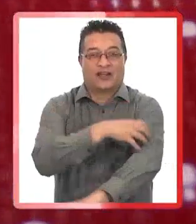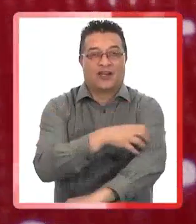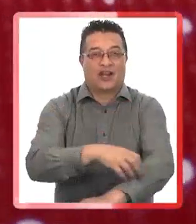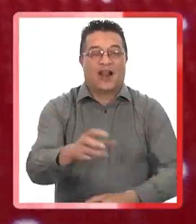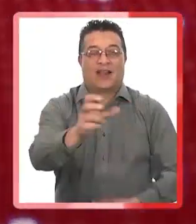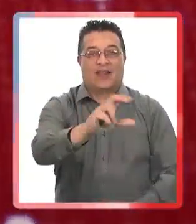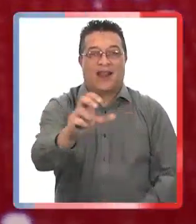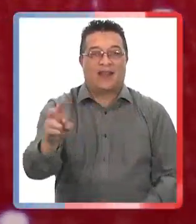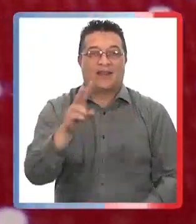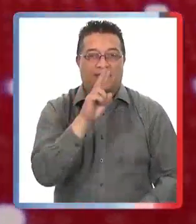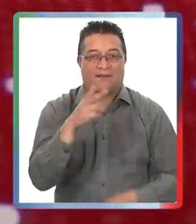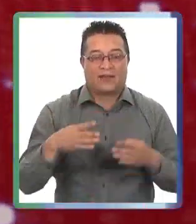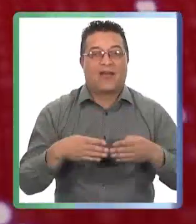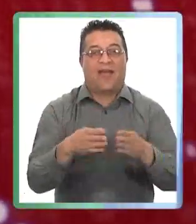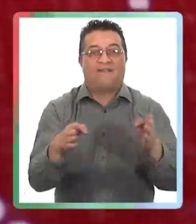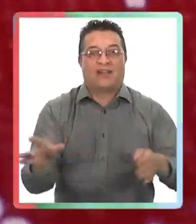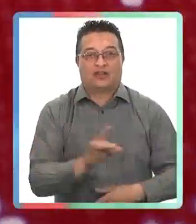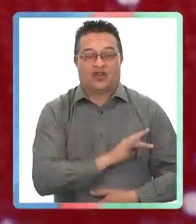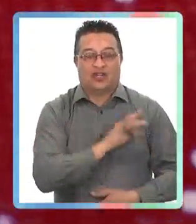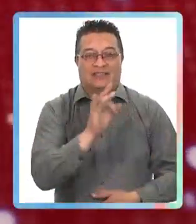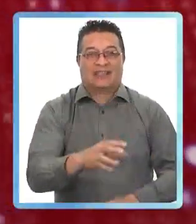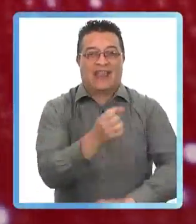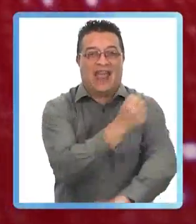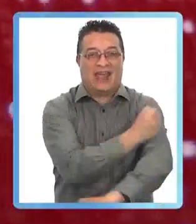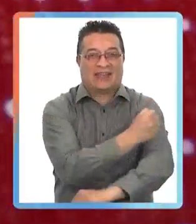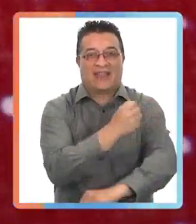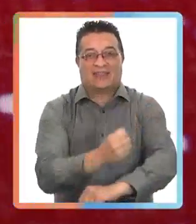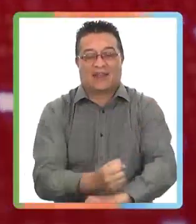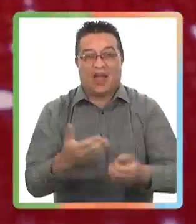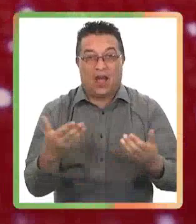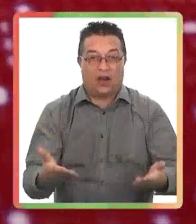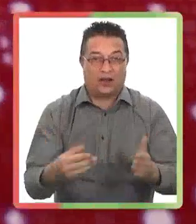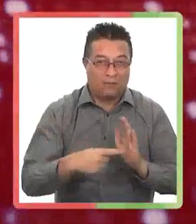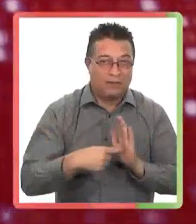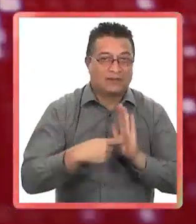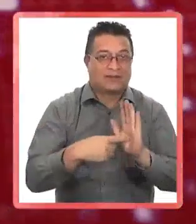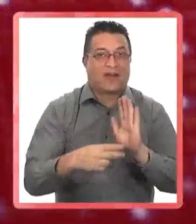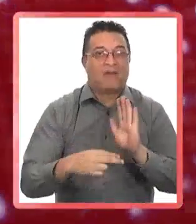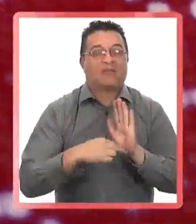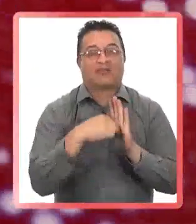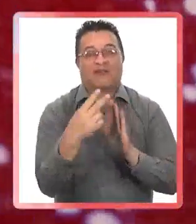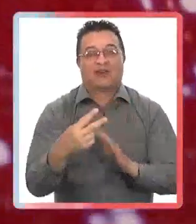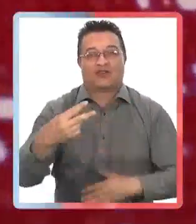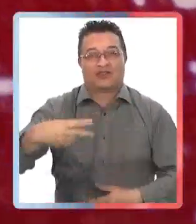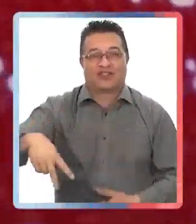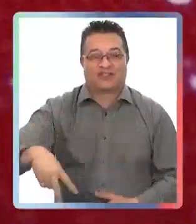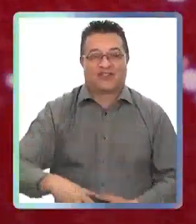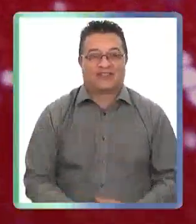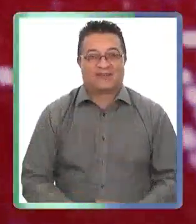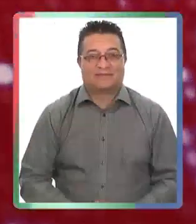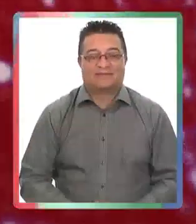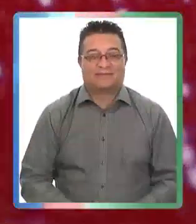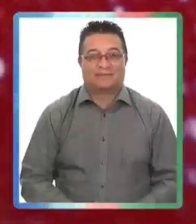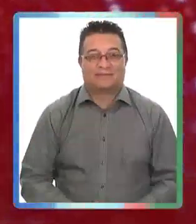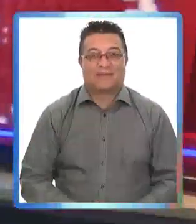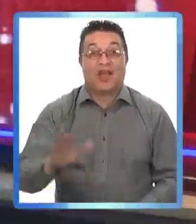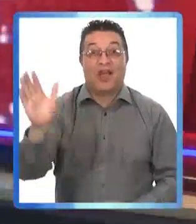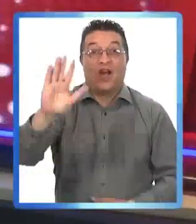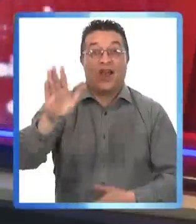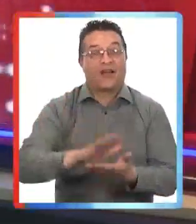Asociación Regional de Canales de Televisión de Señal Abierta de Chile, Arcatel, presenta Portavoz